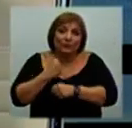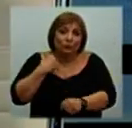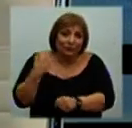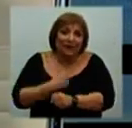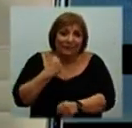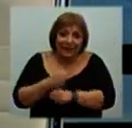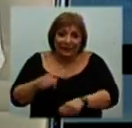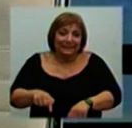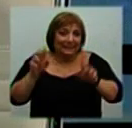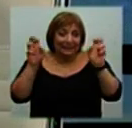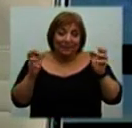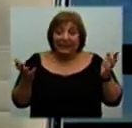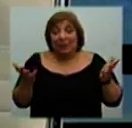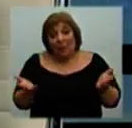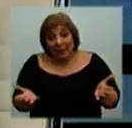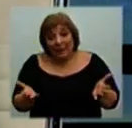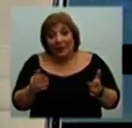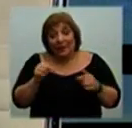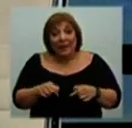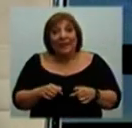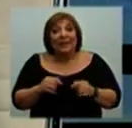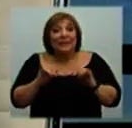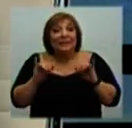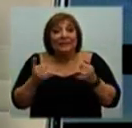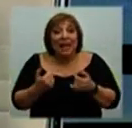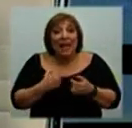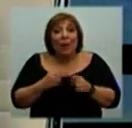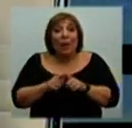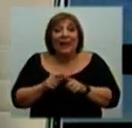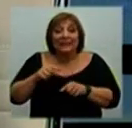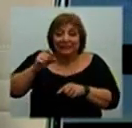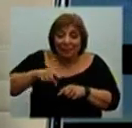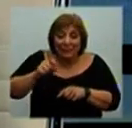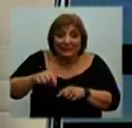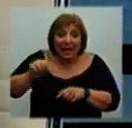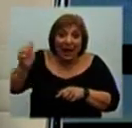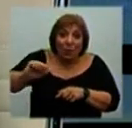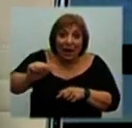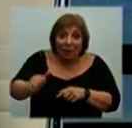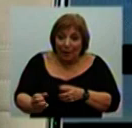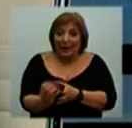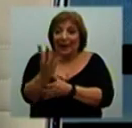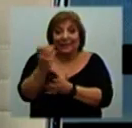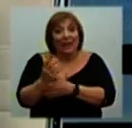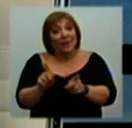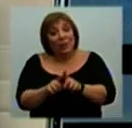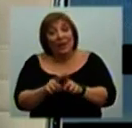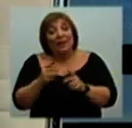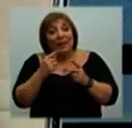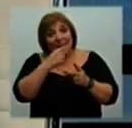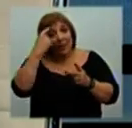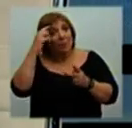bueno es digamos recoger lo que hace sembrado con dos aspectos que nos parece que son muy importantes que